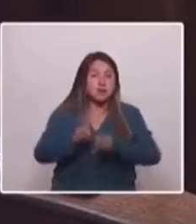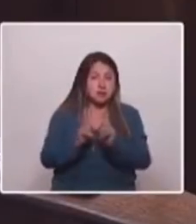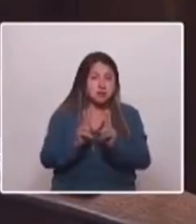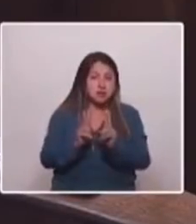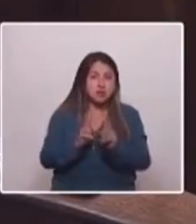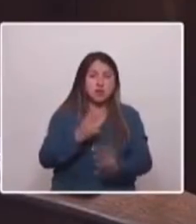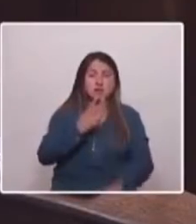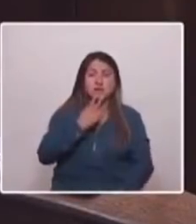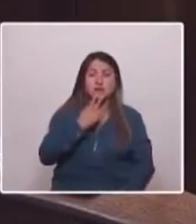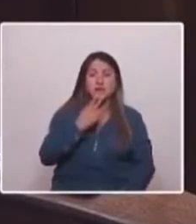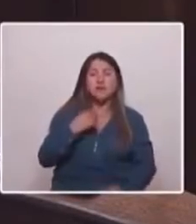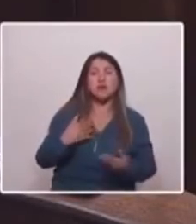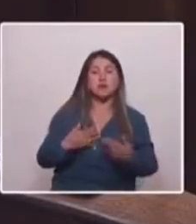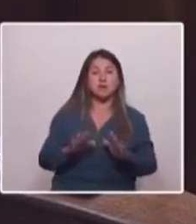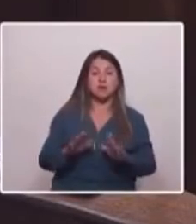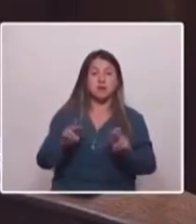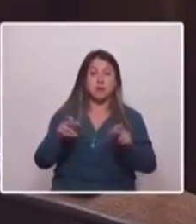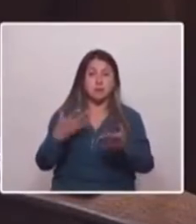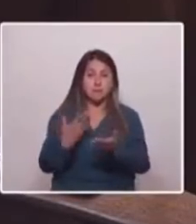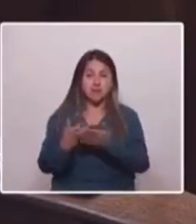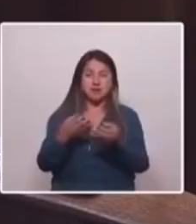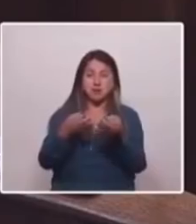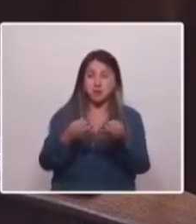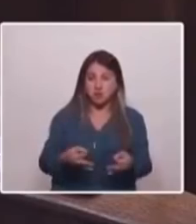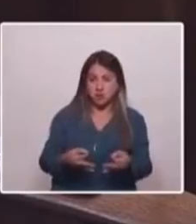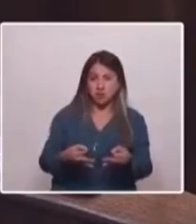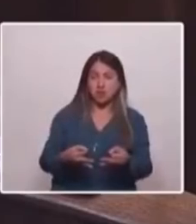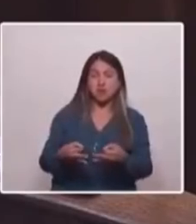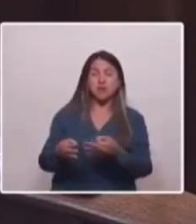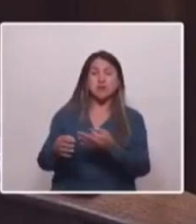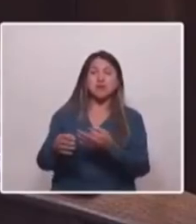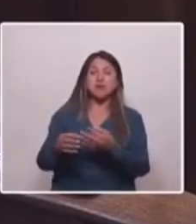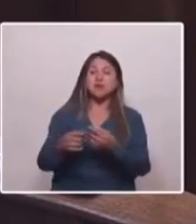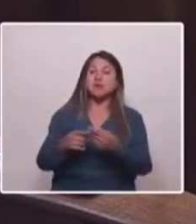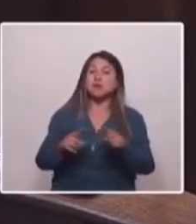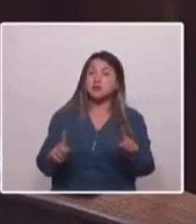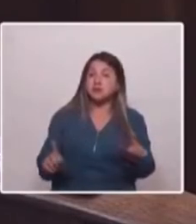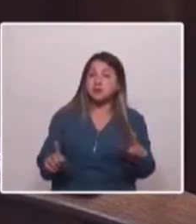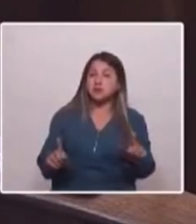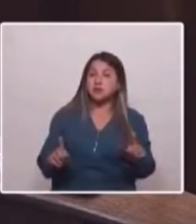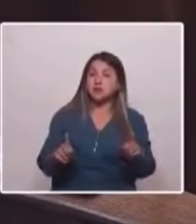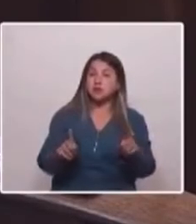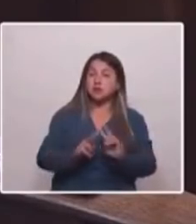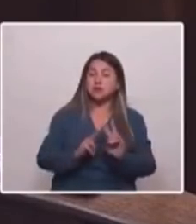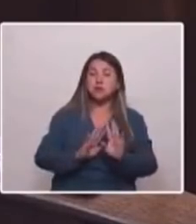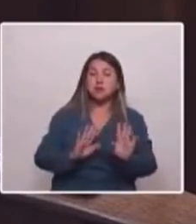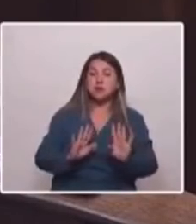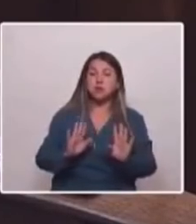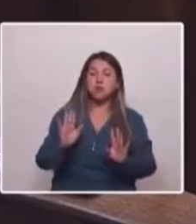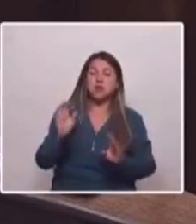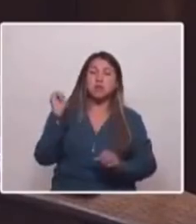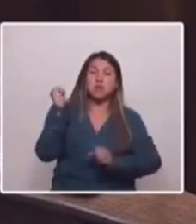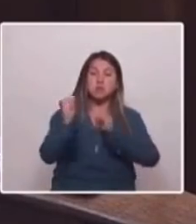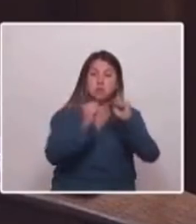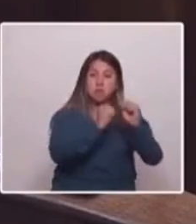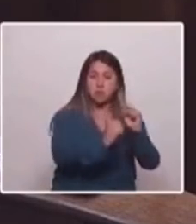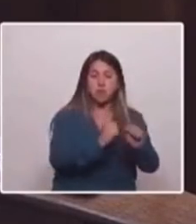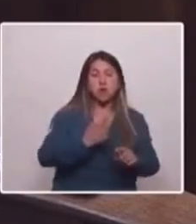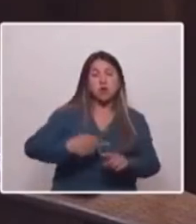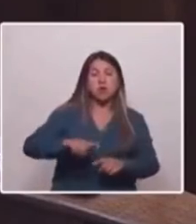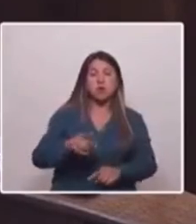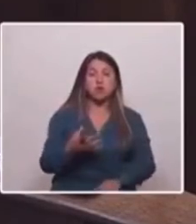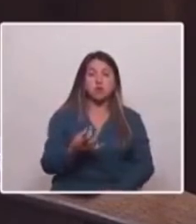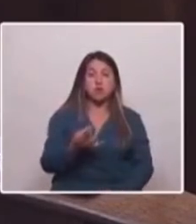ahí hay que detenernos porque recordemos que habían discrepancias entre la Comisión Provisoria de Derechos Humanos y la Comisión de